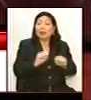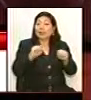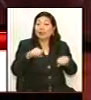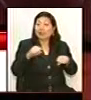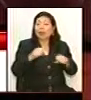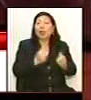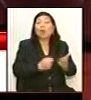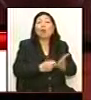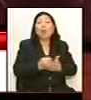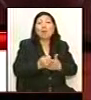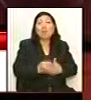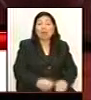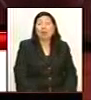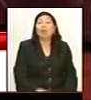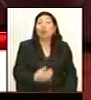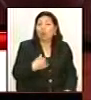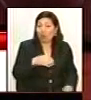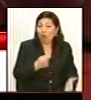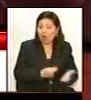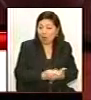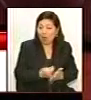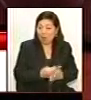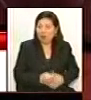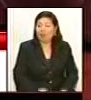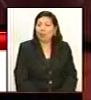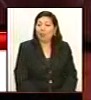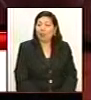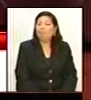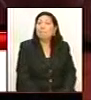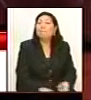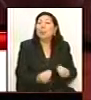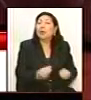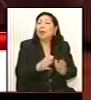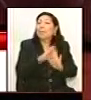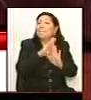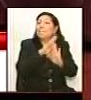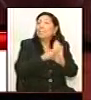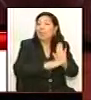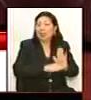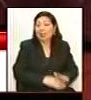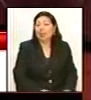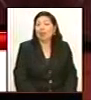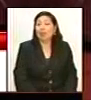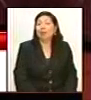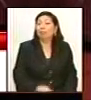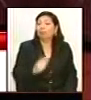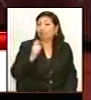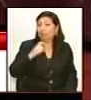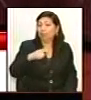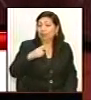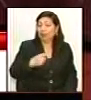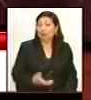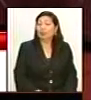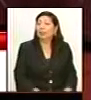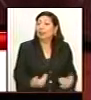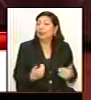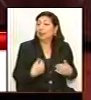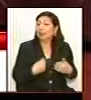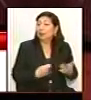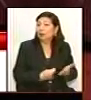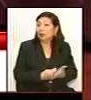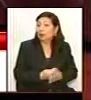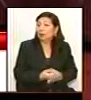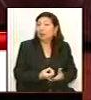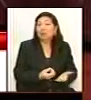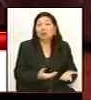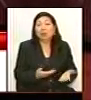las compras N que hemos comprado es porque son menores y necesariamente tienen que comprarse como